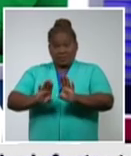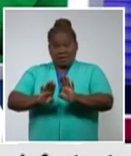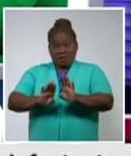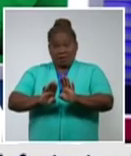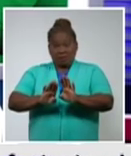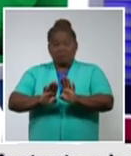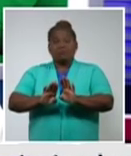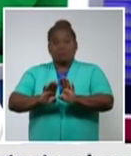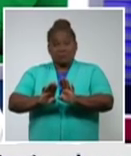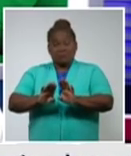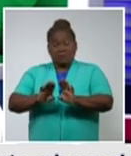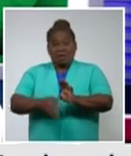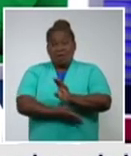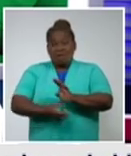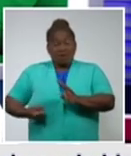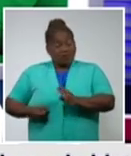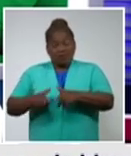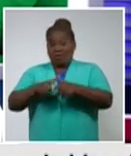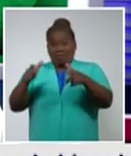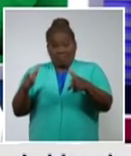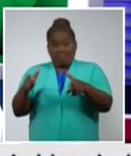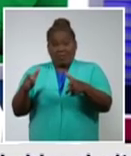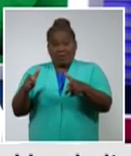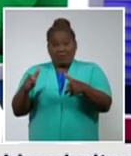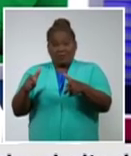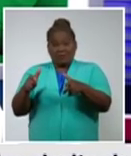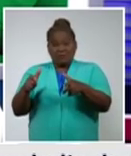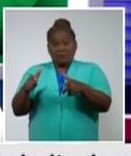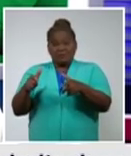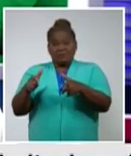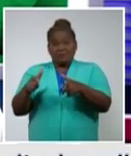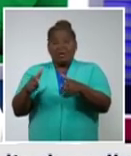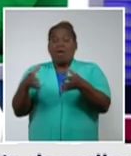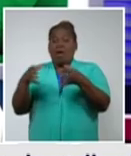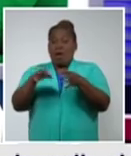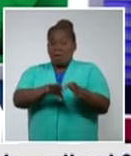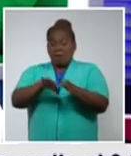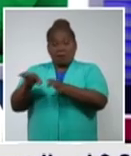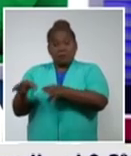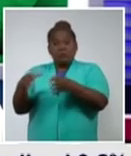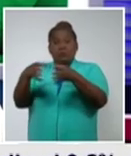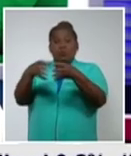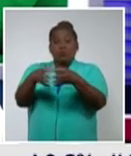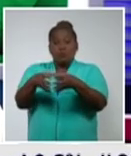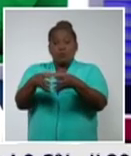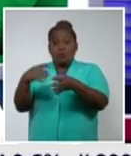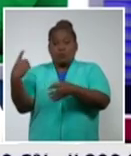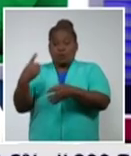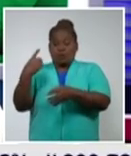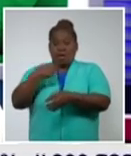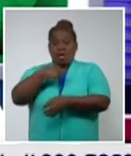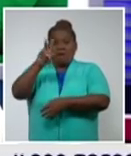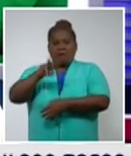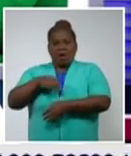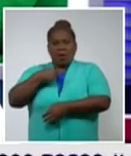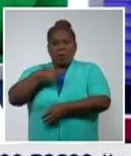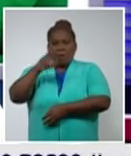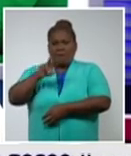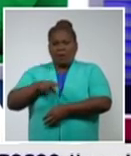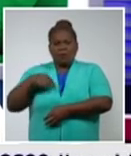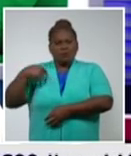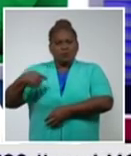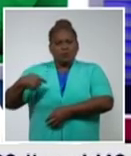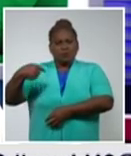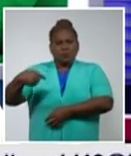conducción importante, además del Grupo Nacional que evalúa diariamente el comportamiento